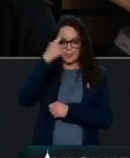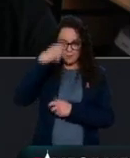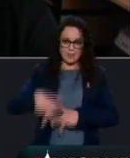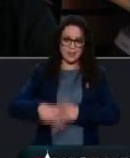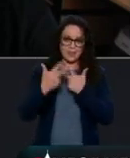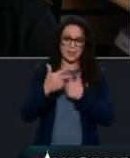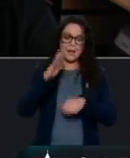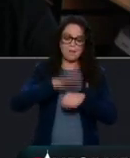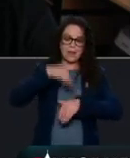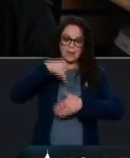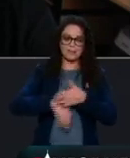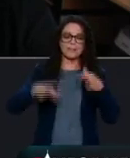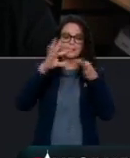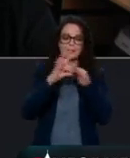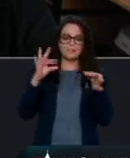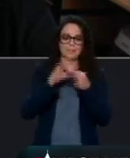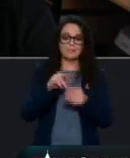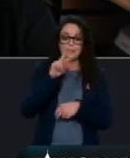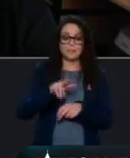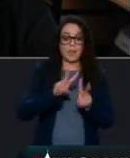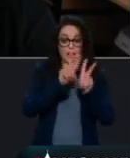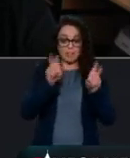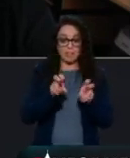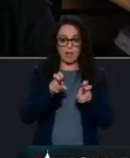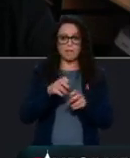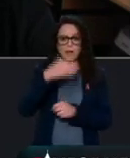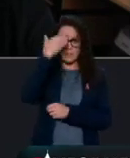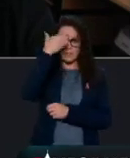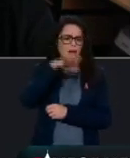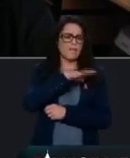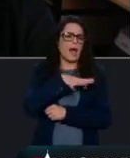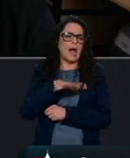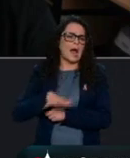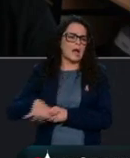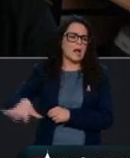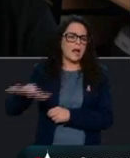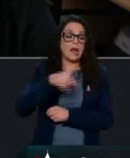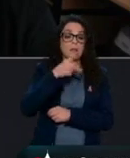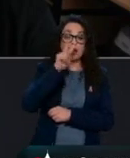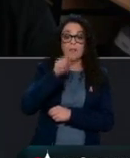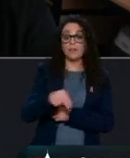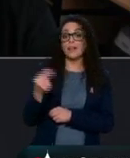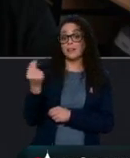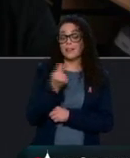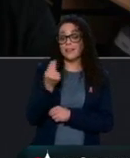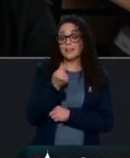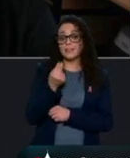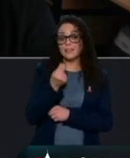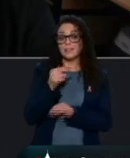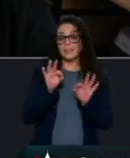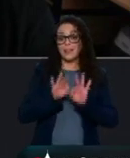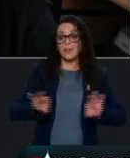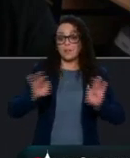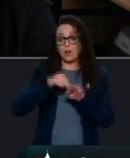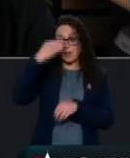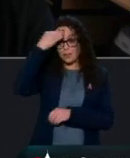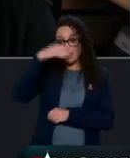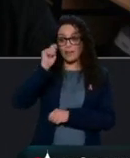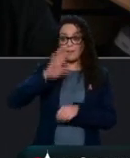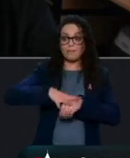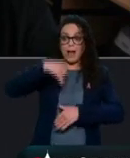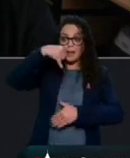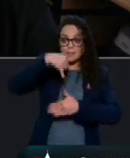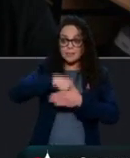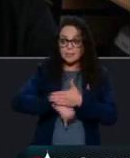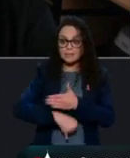poco más de detalles sobre una cosa que se conoce en líneas generales, pero que bien vale la pena ir al detalle del